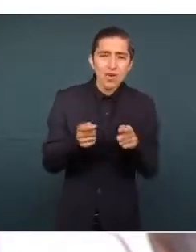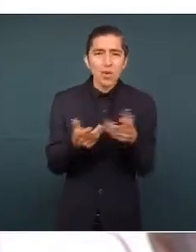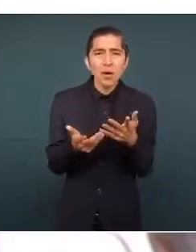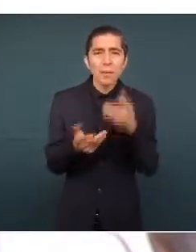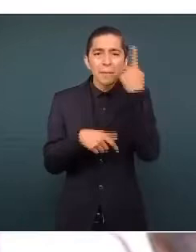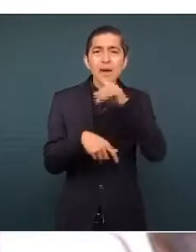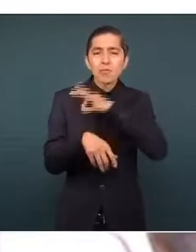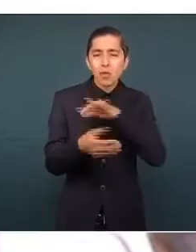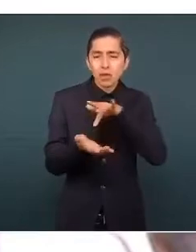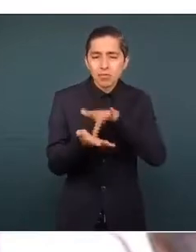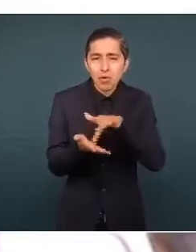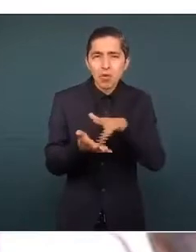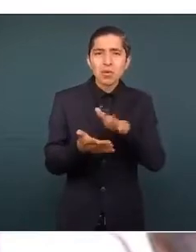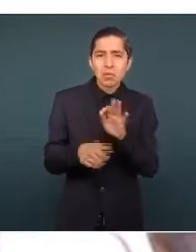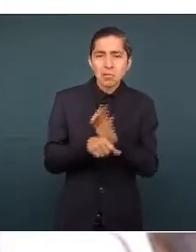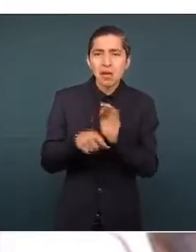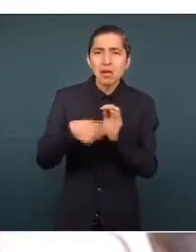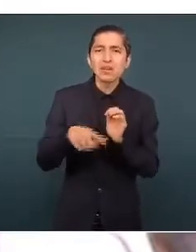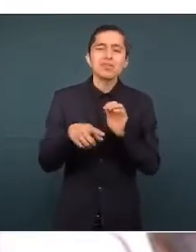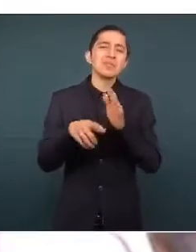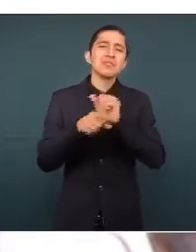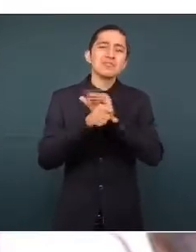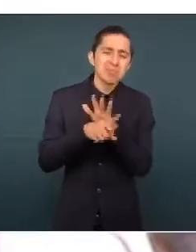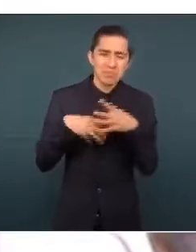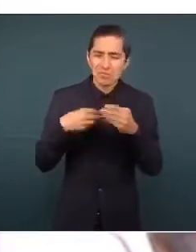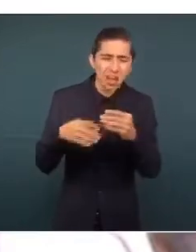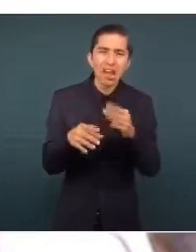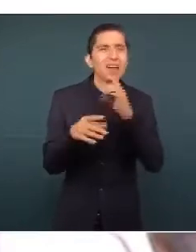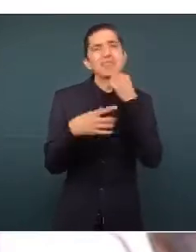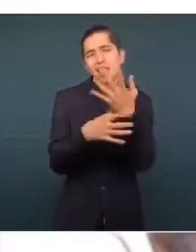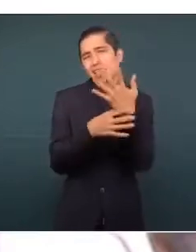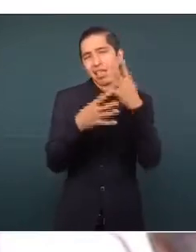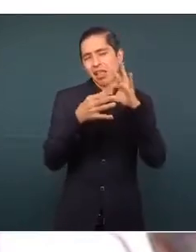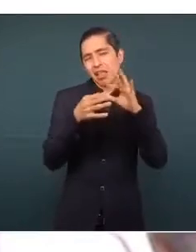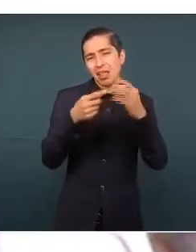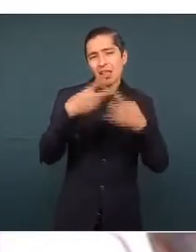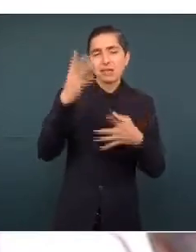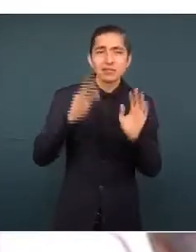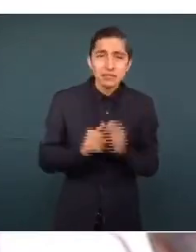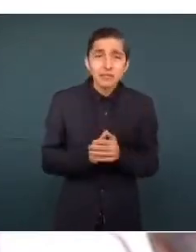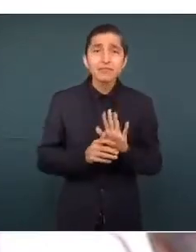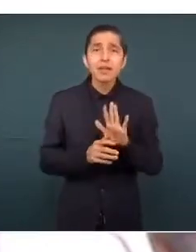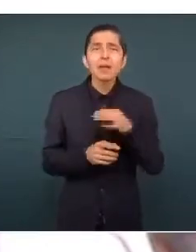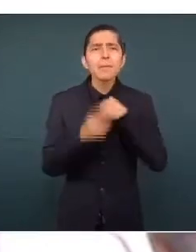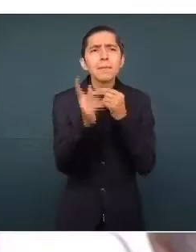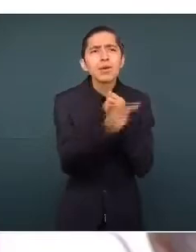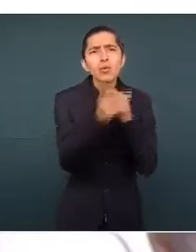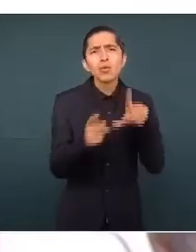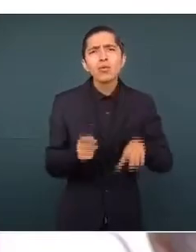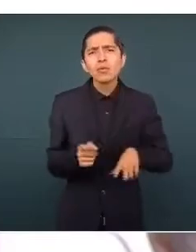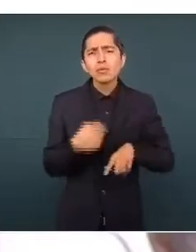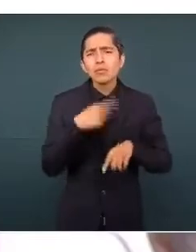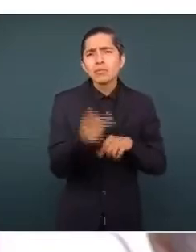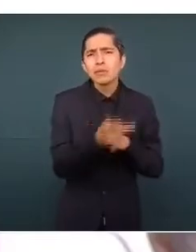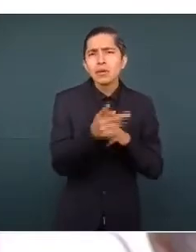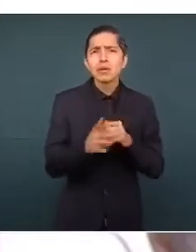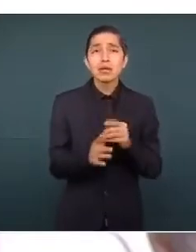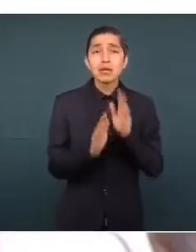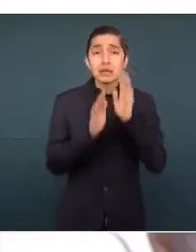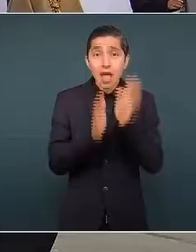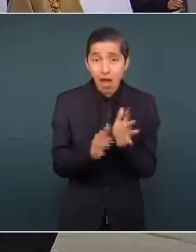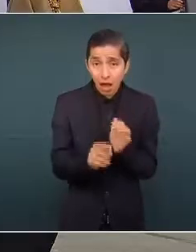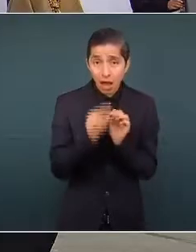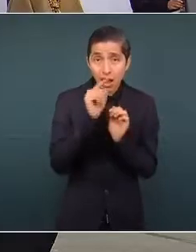poder apoyar y la situación de la pandemia, todo lo que ha mencionado. Preguntarle, gobernador, ¿usted ya